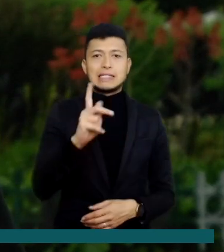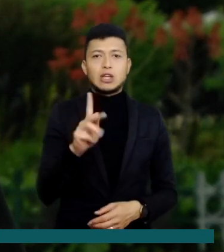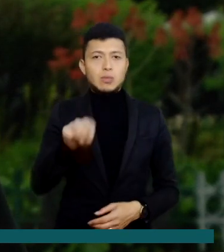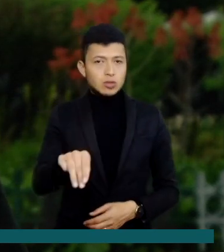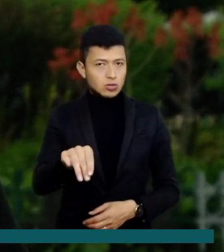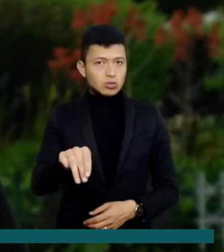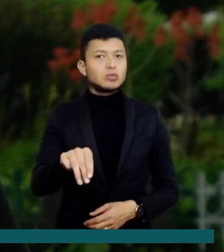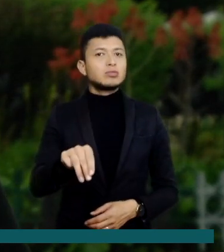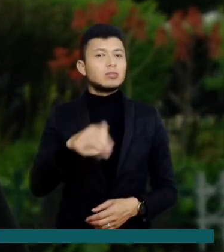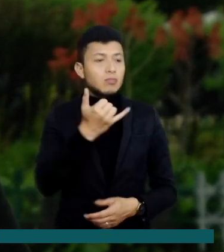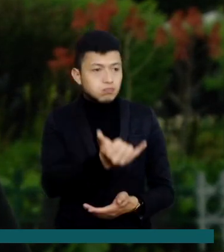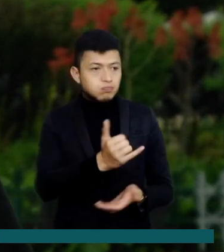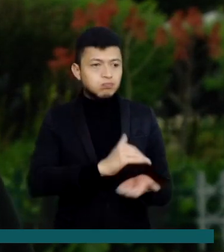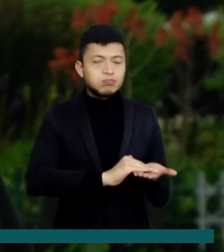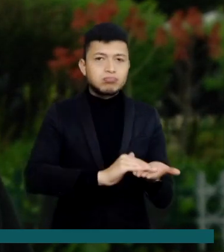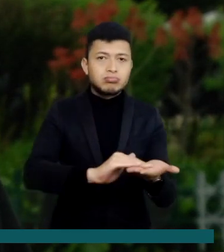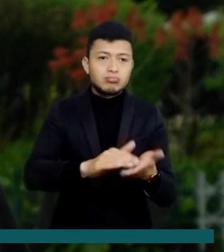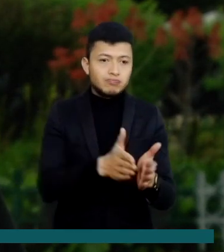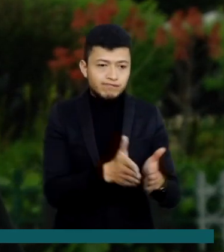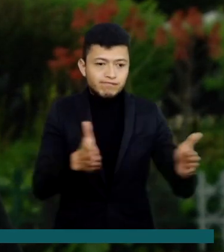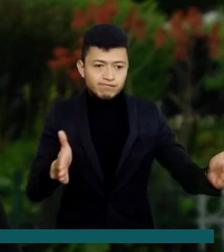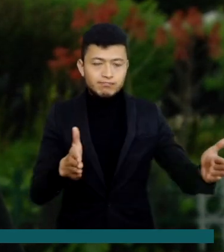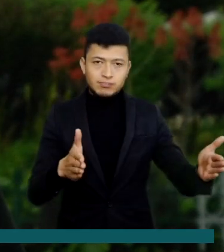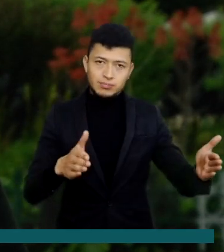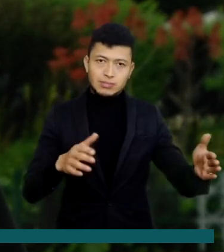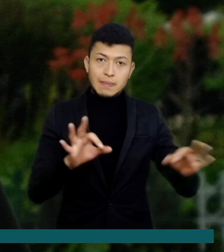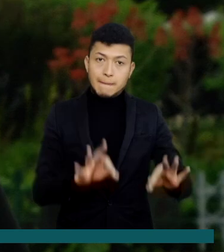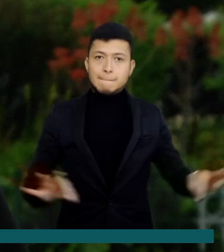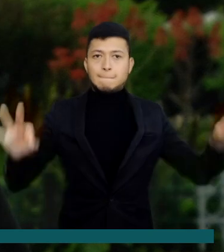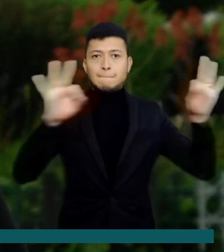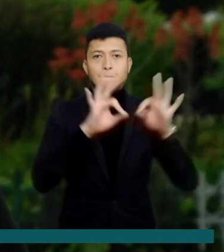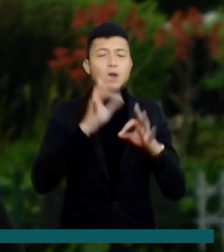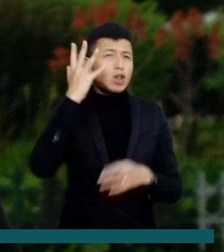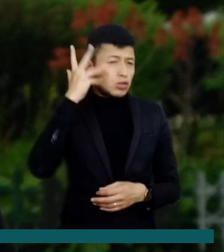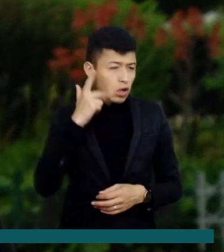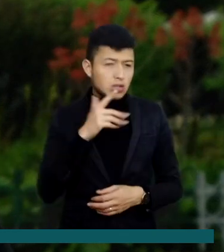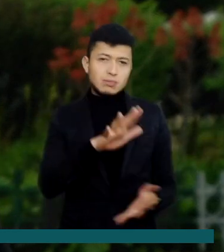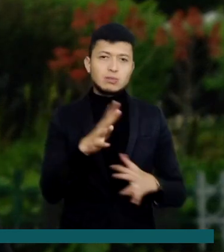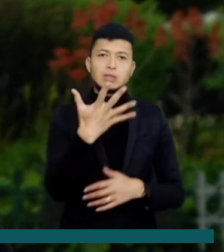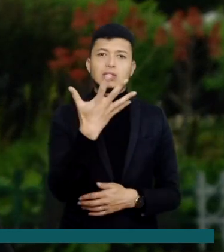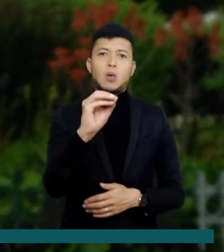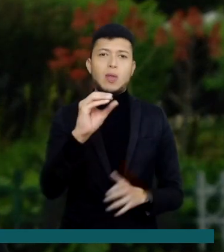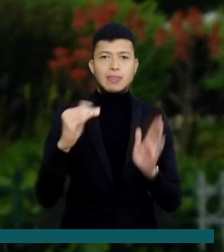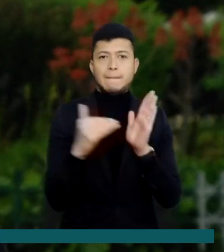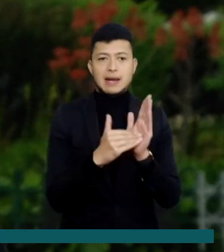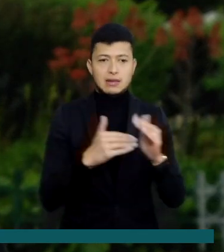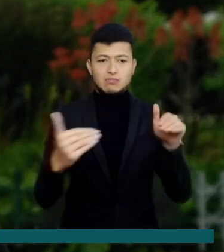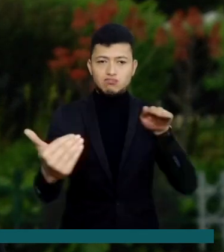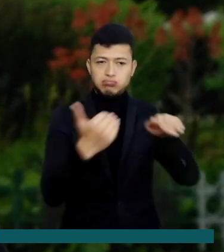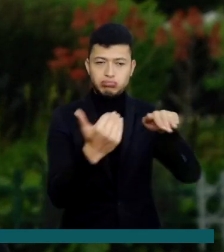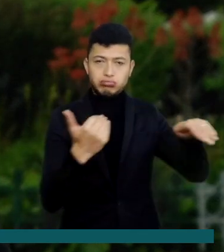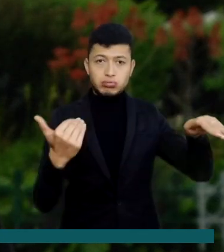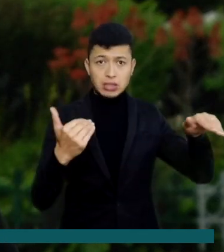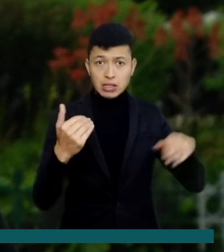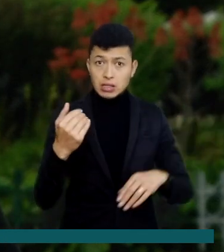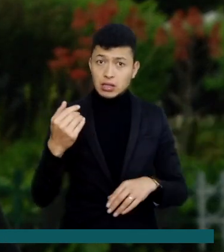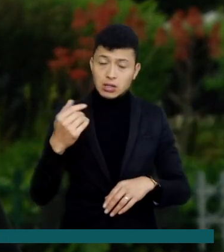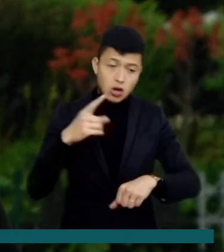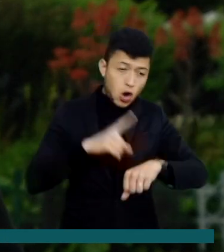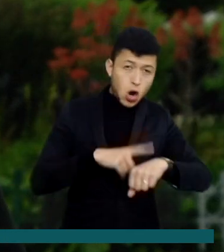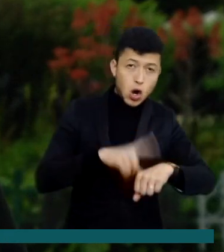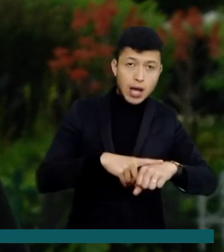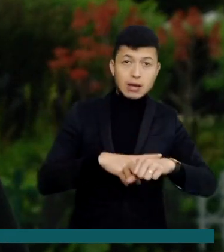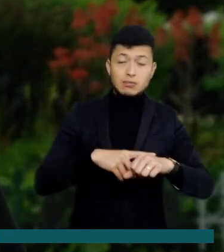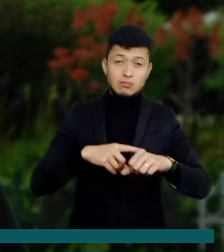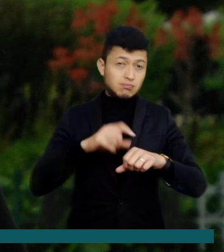kilómetros los que se intervendrán para la ampliación de esta importante vía que a diario recibe alrededor de 50 mil vehículos que transitan en Horapico